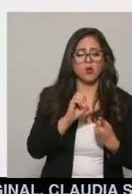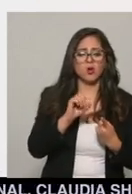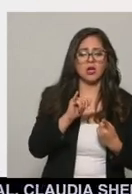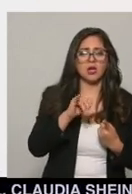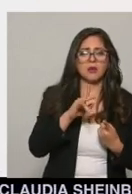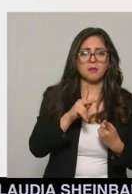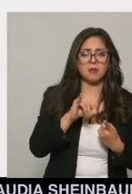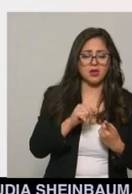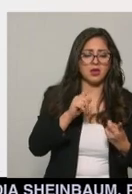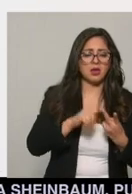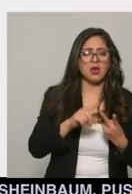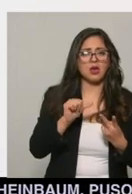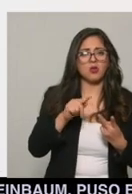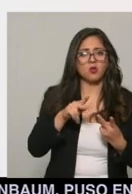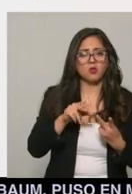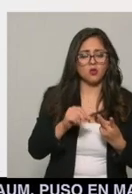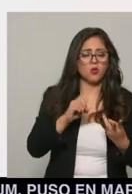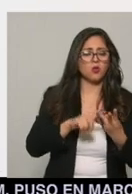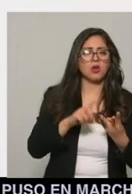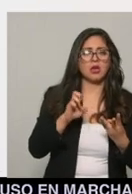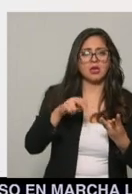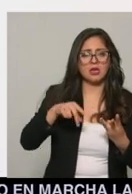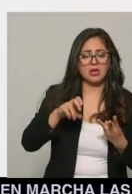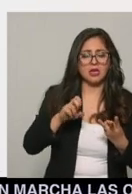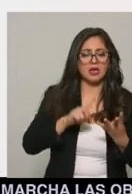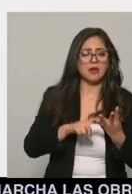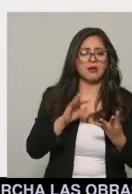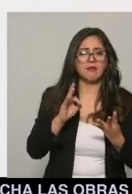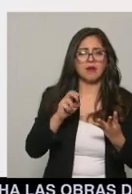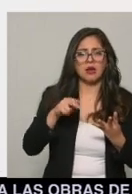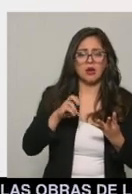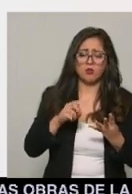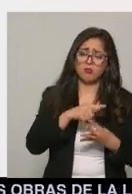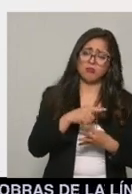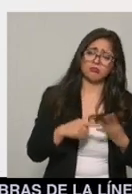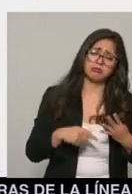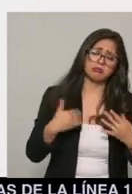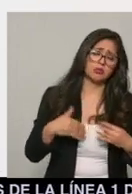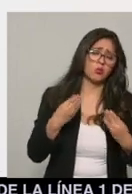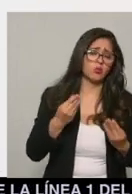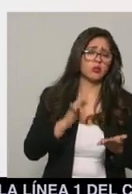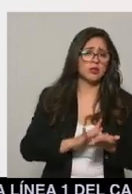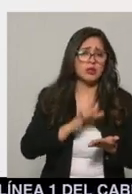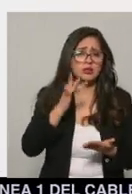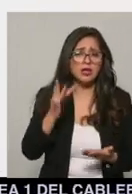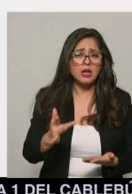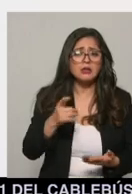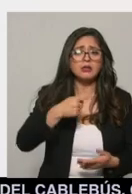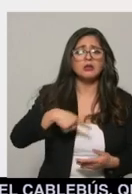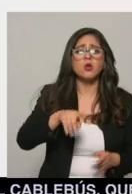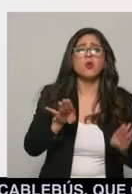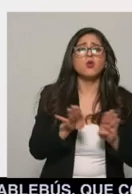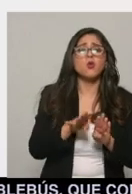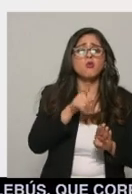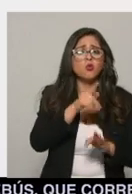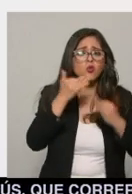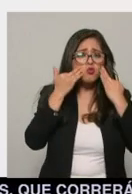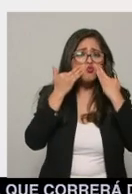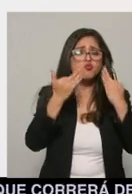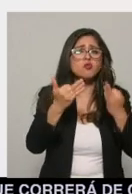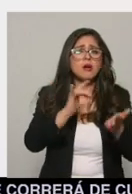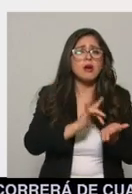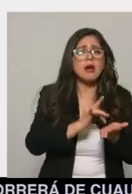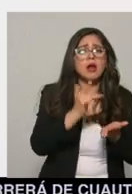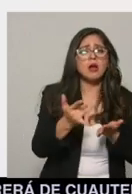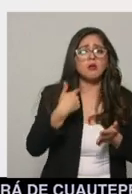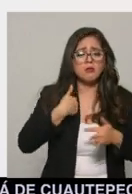querido Antonio, Enrique Quiroga, Fernando. La verdad, pues yo estoy agradecido, y pues creo que la mejor manera de demostrar el